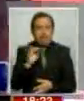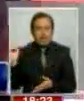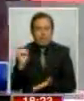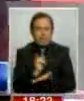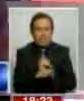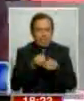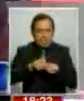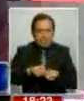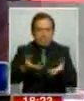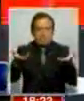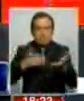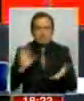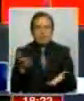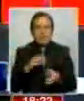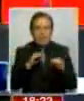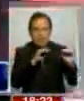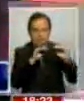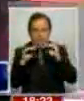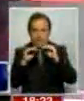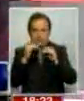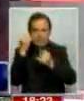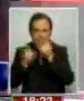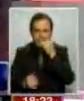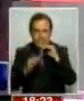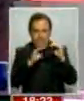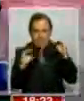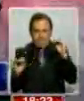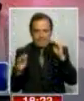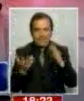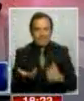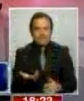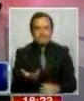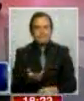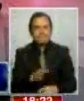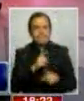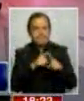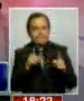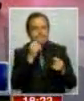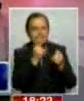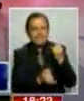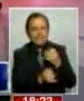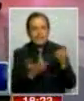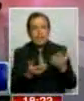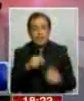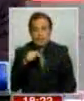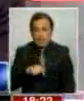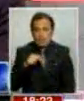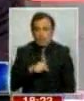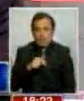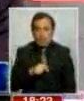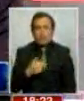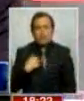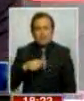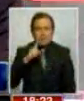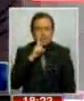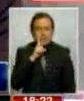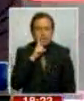algo antes de eso. Terminar la desigualdad. Antes de eso, perdóname, Marilde, nosotros tenemos hoy día cuentas